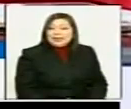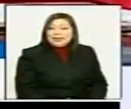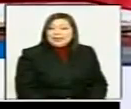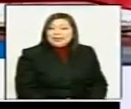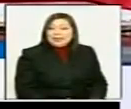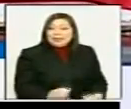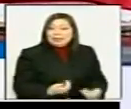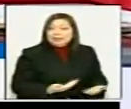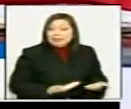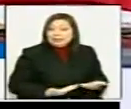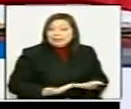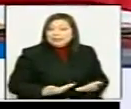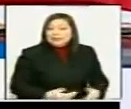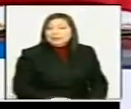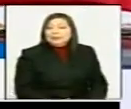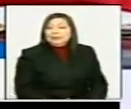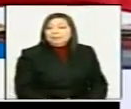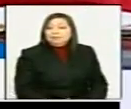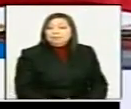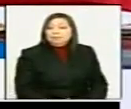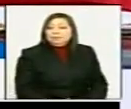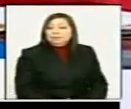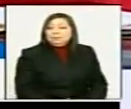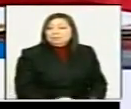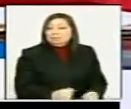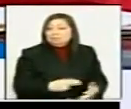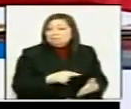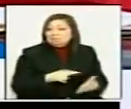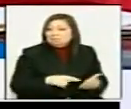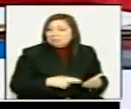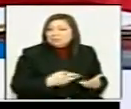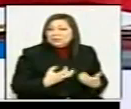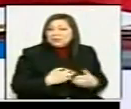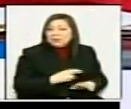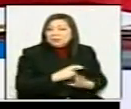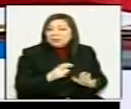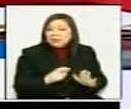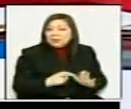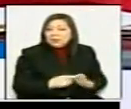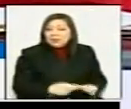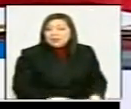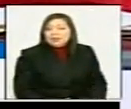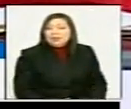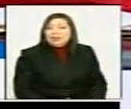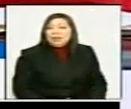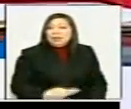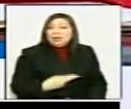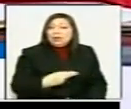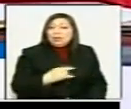En la liquidación del proyecto Guayaga